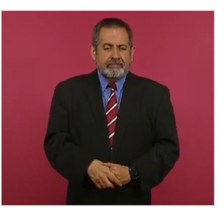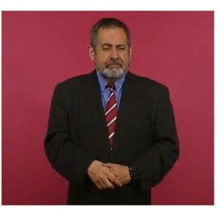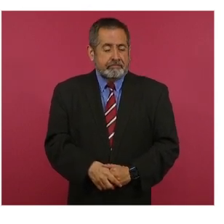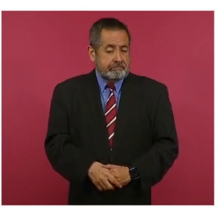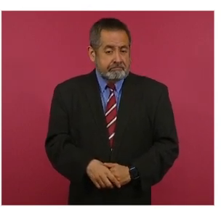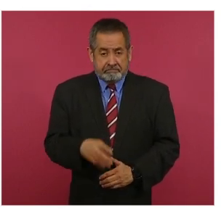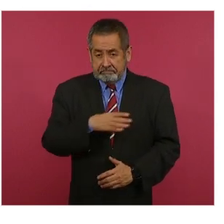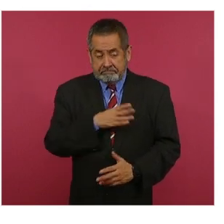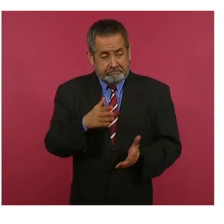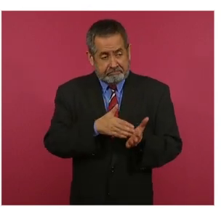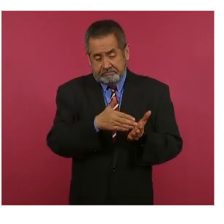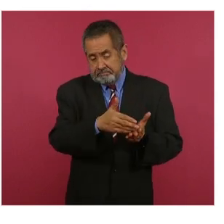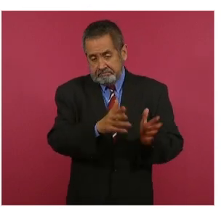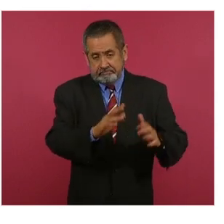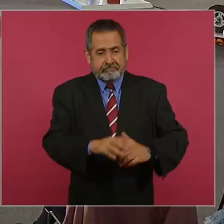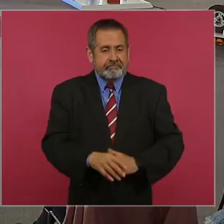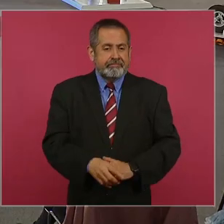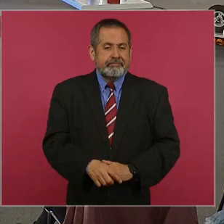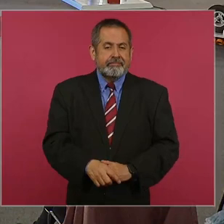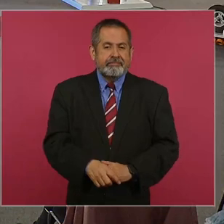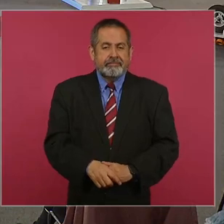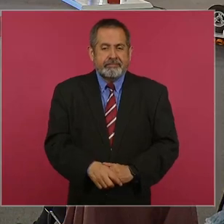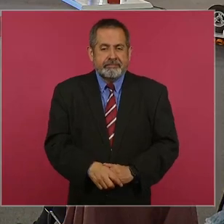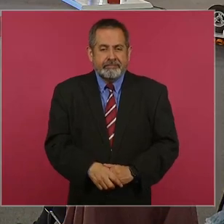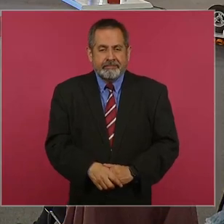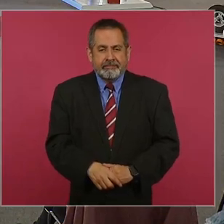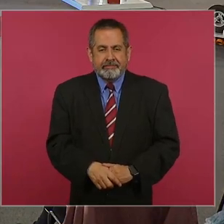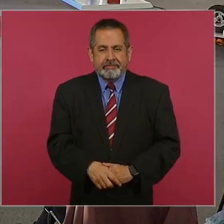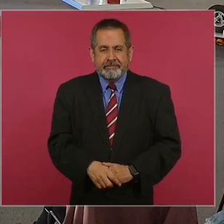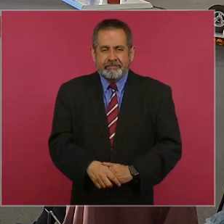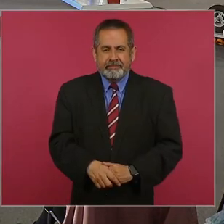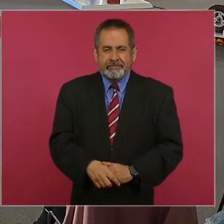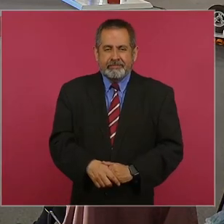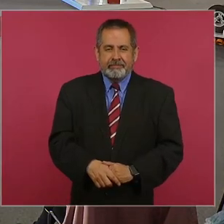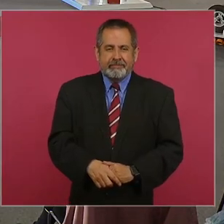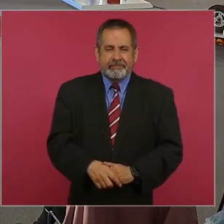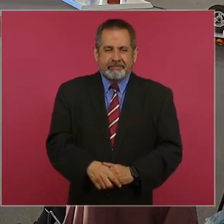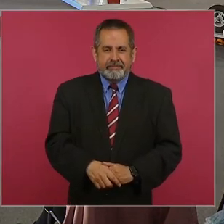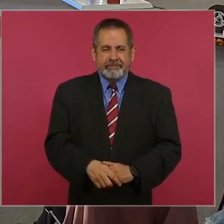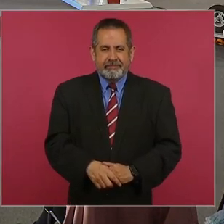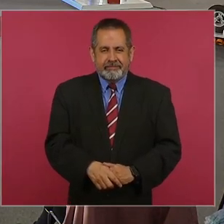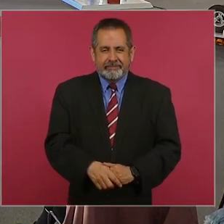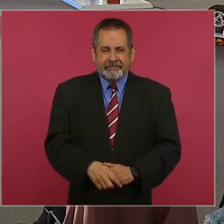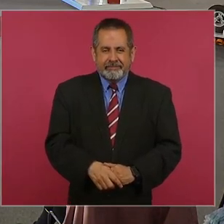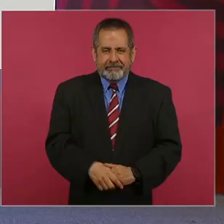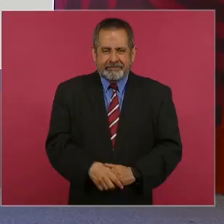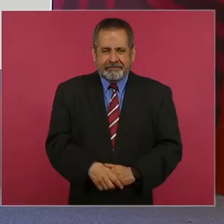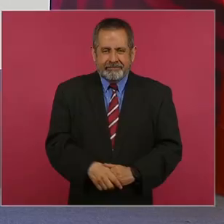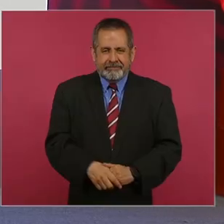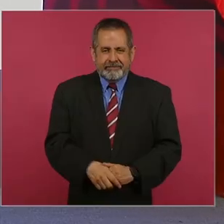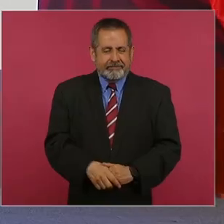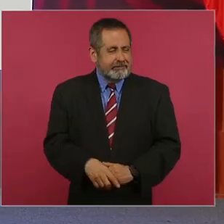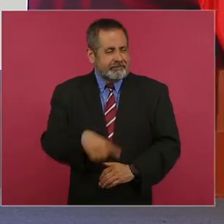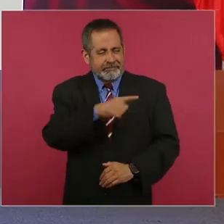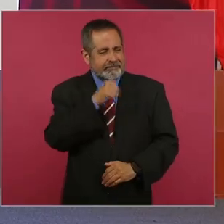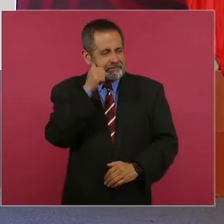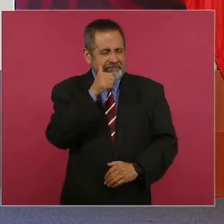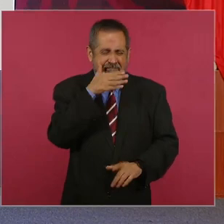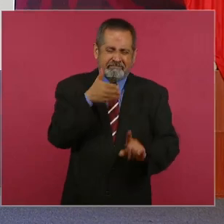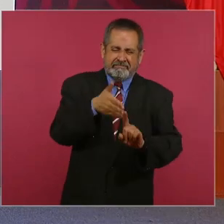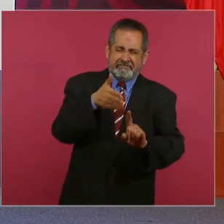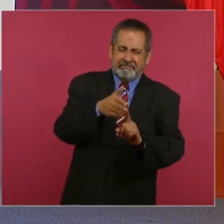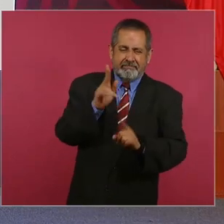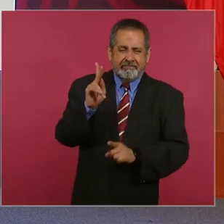pero es esto el que siempre le ha ido al pan